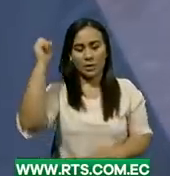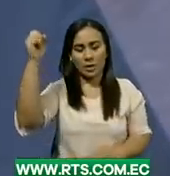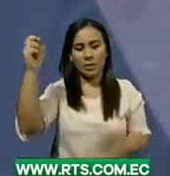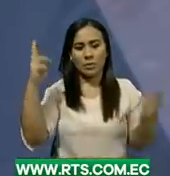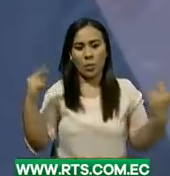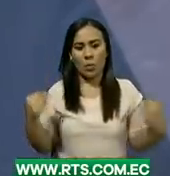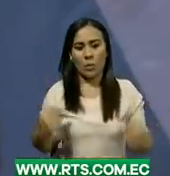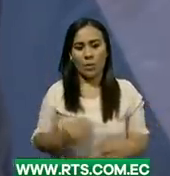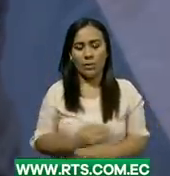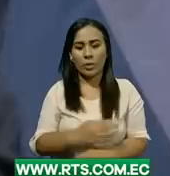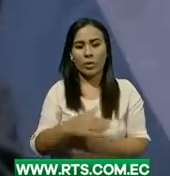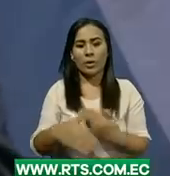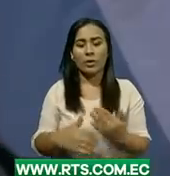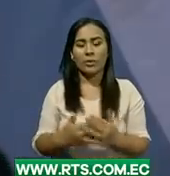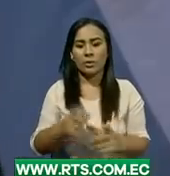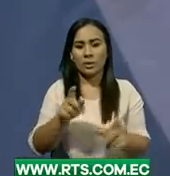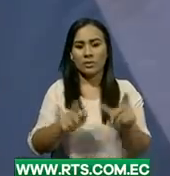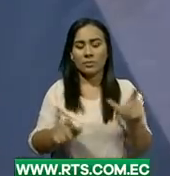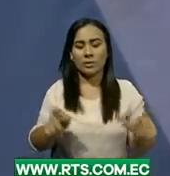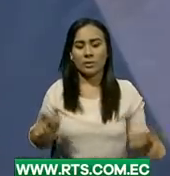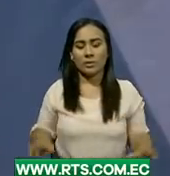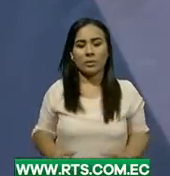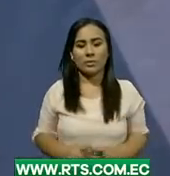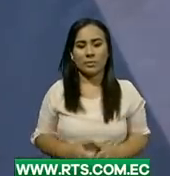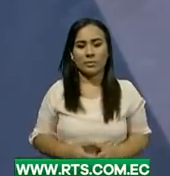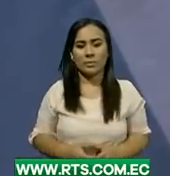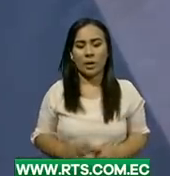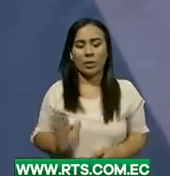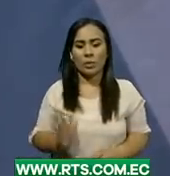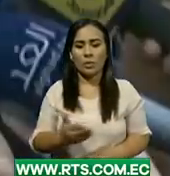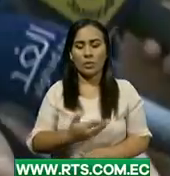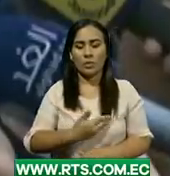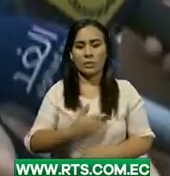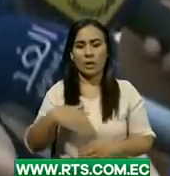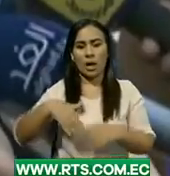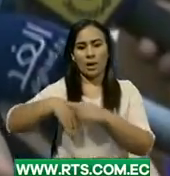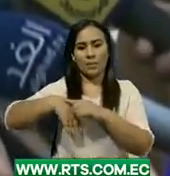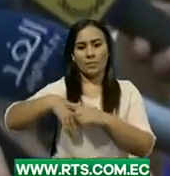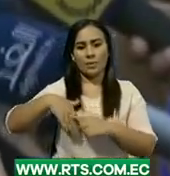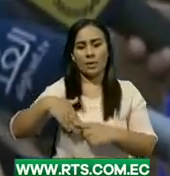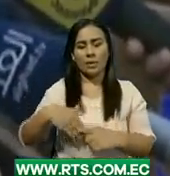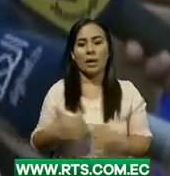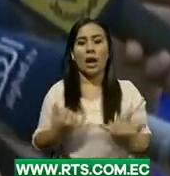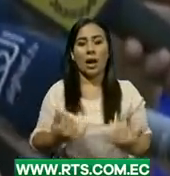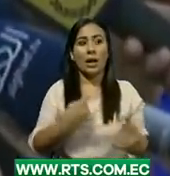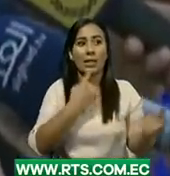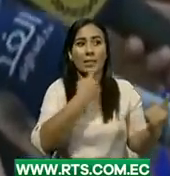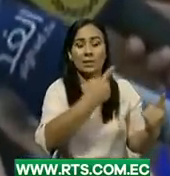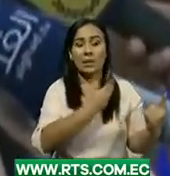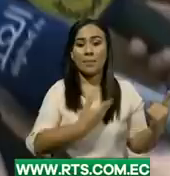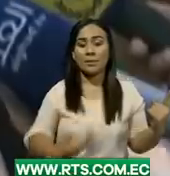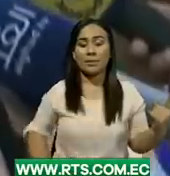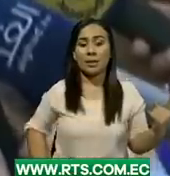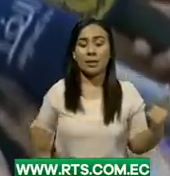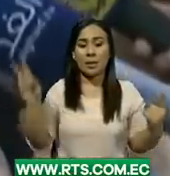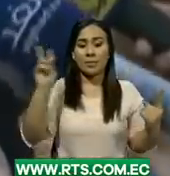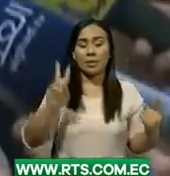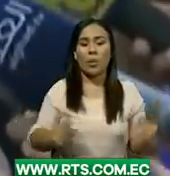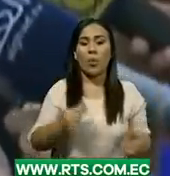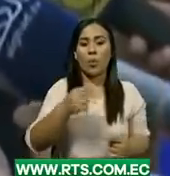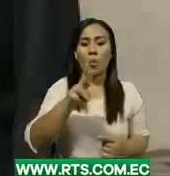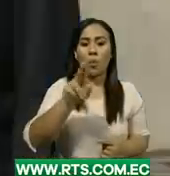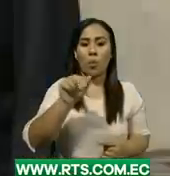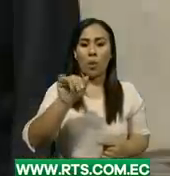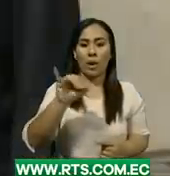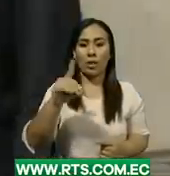humanos de todos los habitantes de nuestra América del Sur. El autoproclamado presidente de Venezuela, Juan Guaidó, reconocido